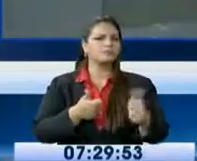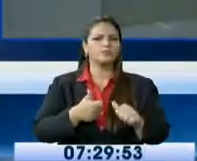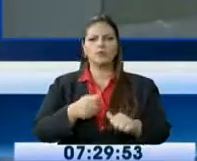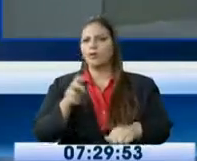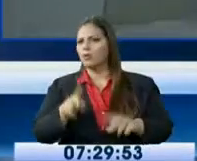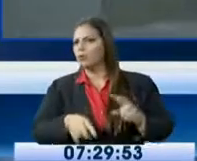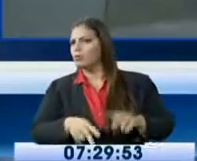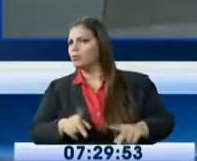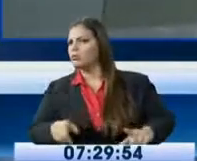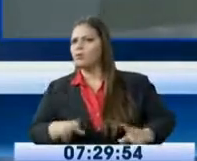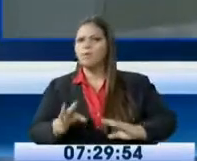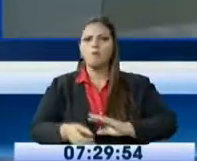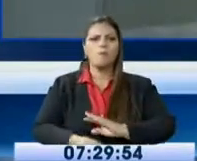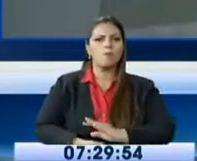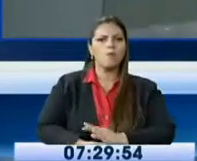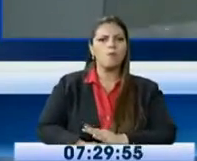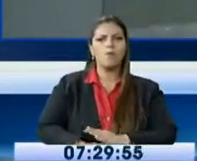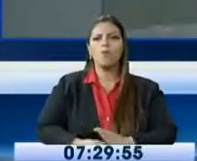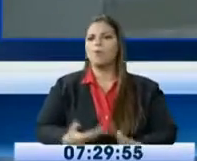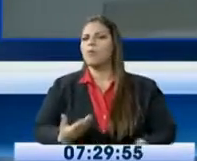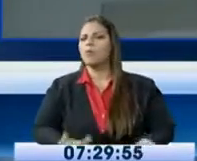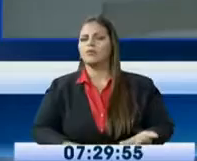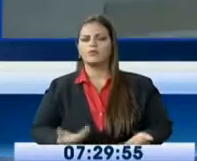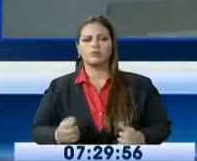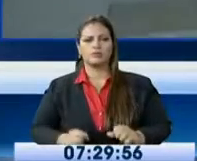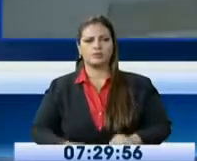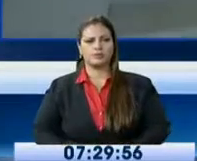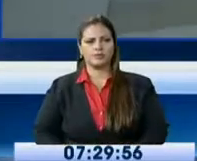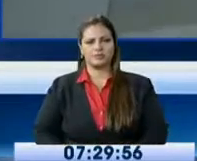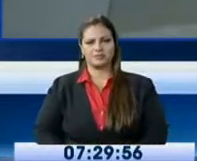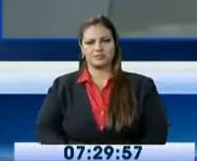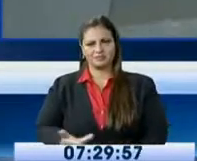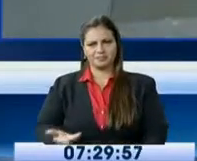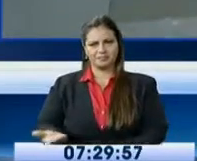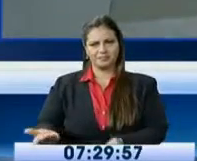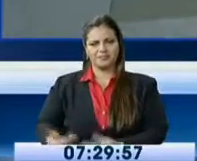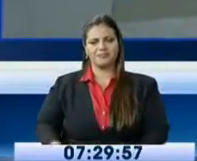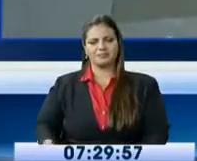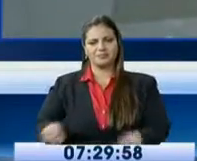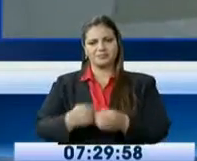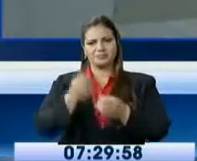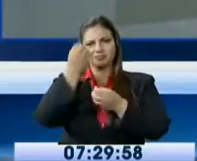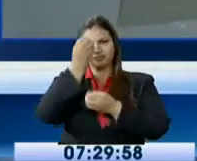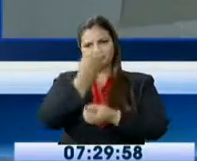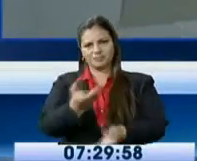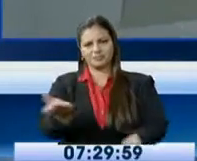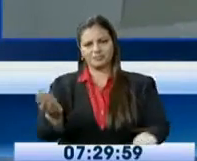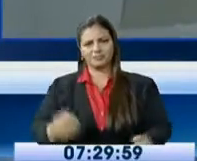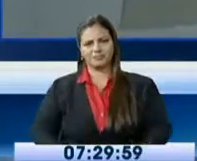la preparación de la cena de Navidad y fin de año. Luisa, me dicen que usted continúa con más información desde estudios. Muy buenas.